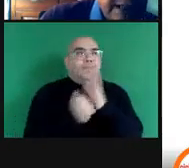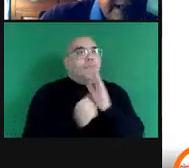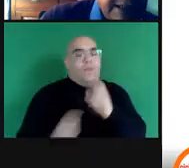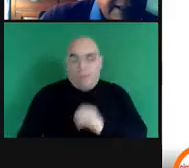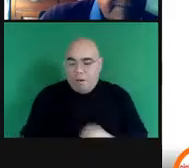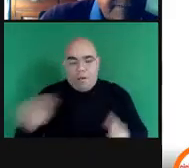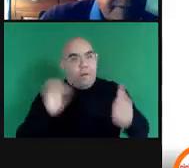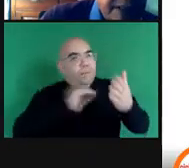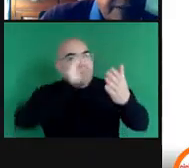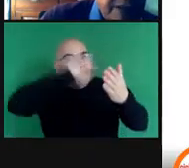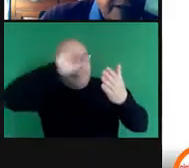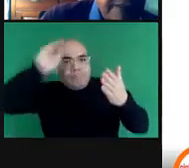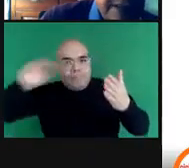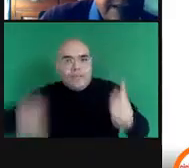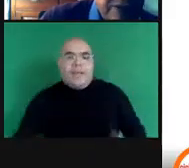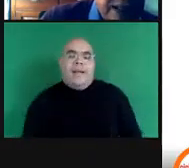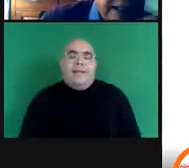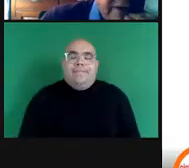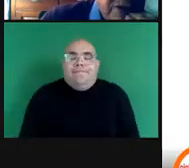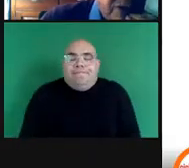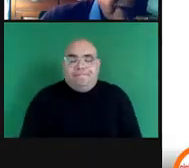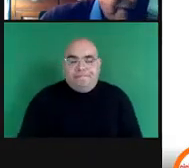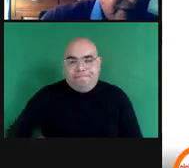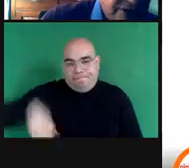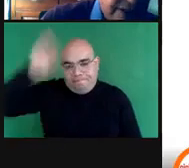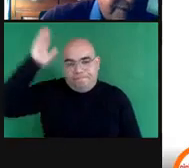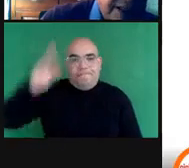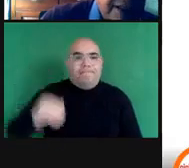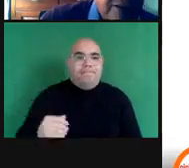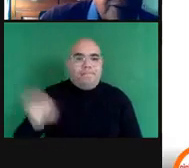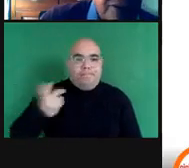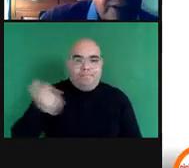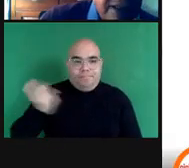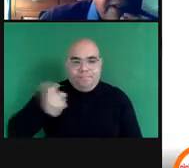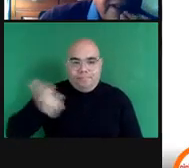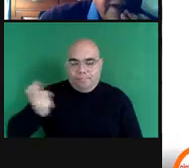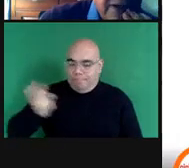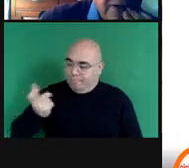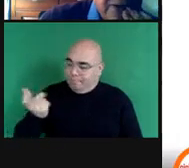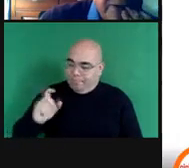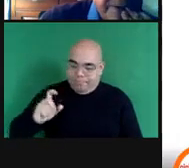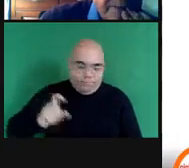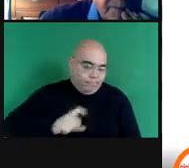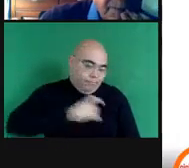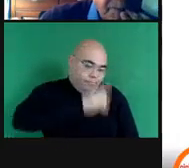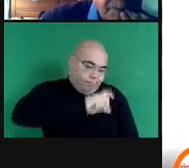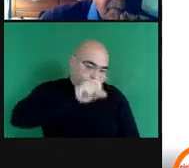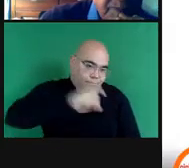Entonces, ¿qué hay que hacer? La mayoría de las veces se usan aerosoles cuando se aplican los